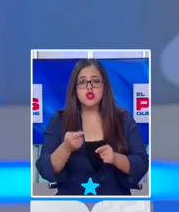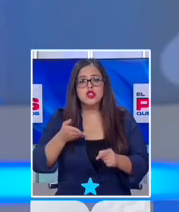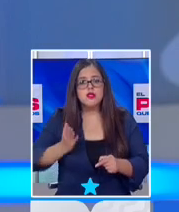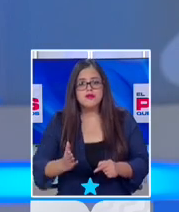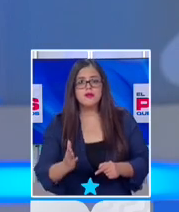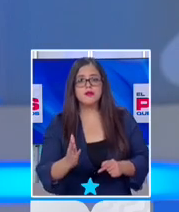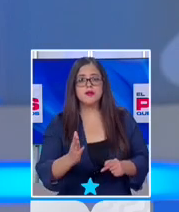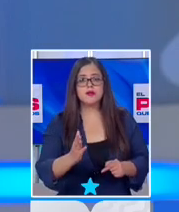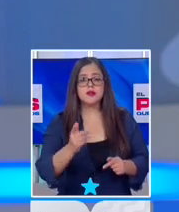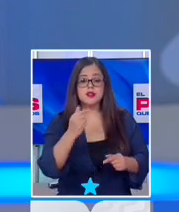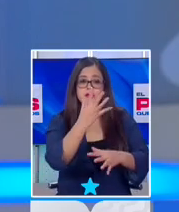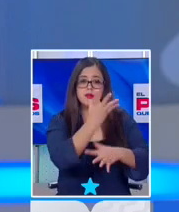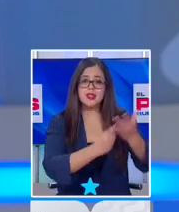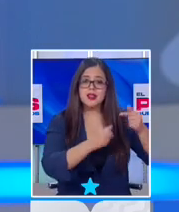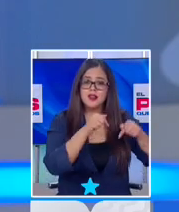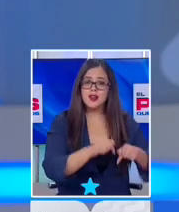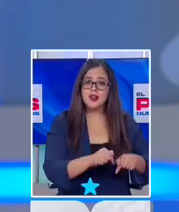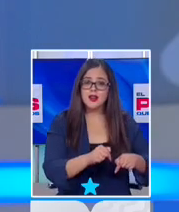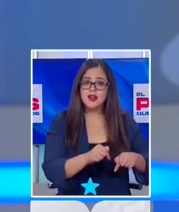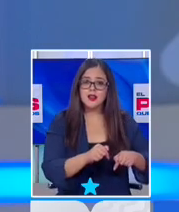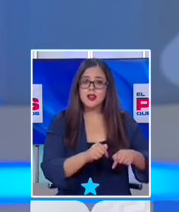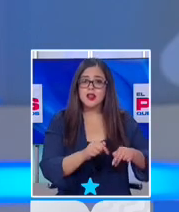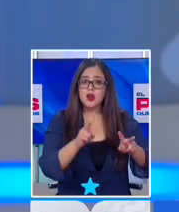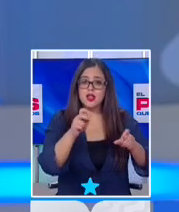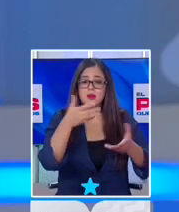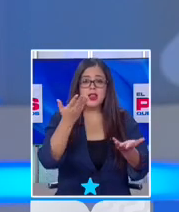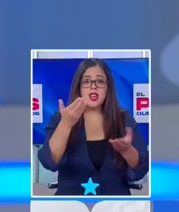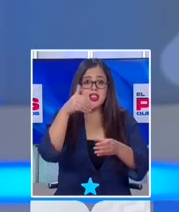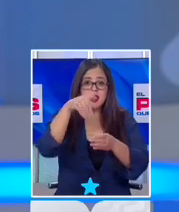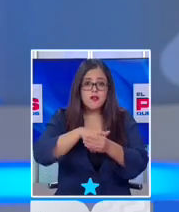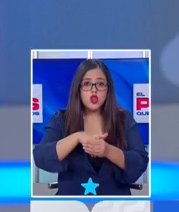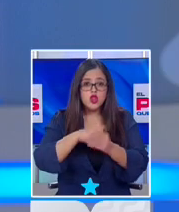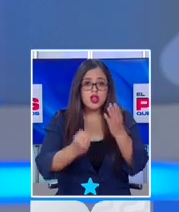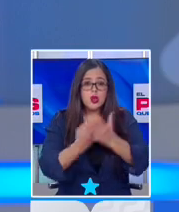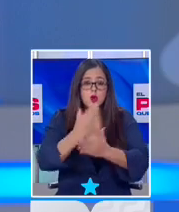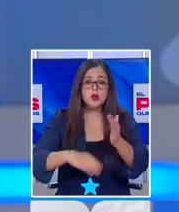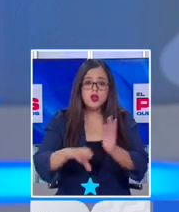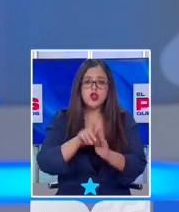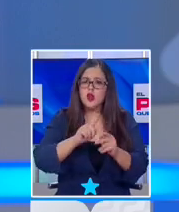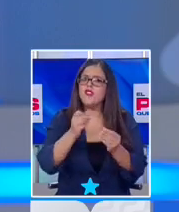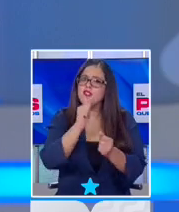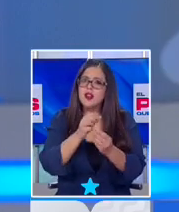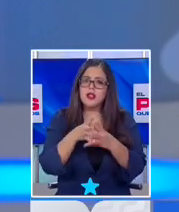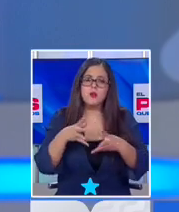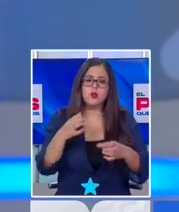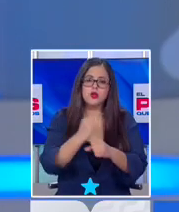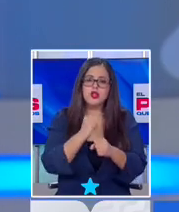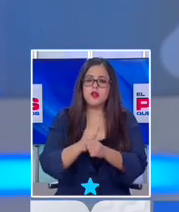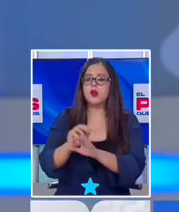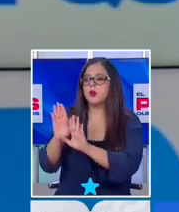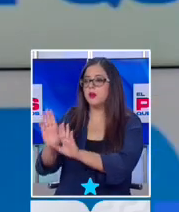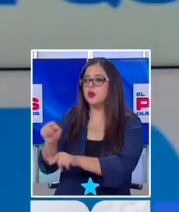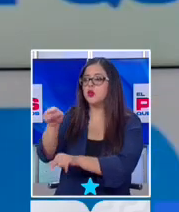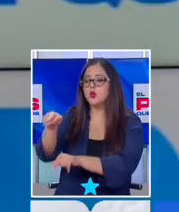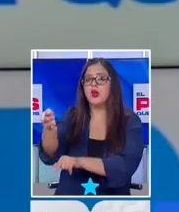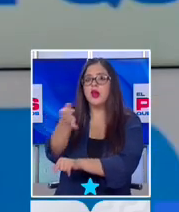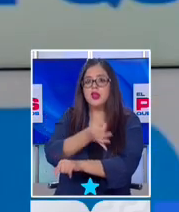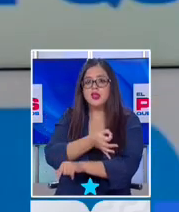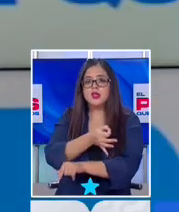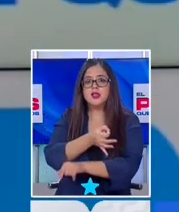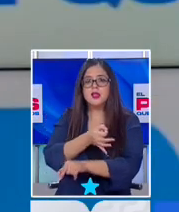y esto no se acaba acá no se acaba con el plebiscito salía ahora el trabajo que hace un segundo ahí miguel angel tú decía